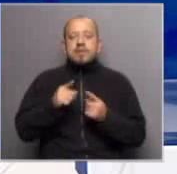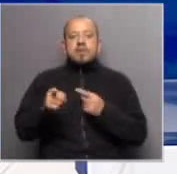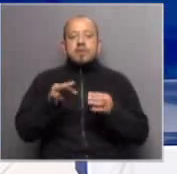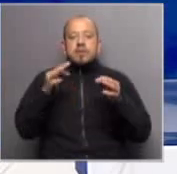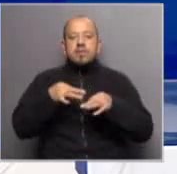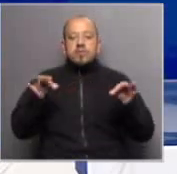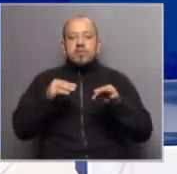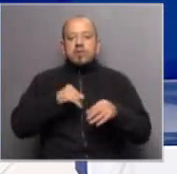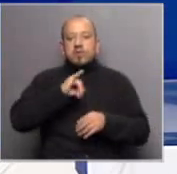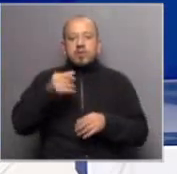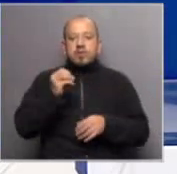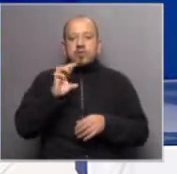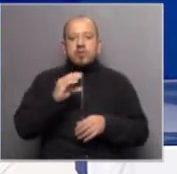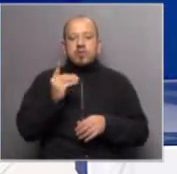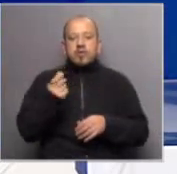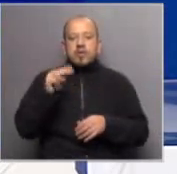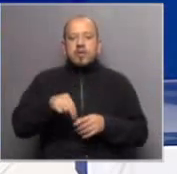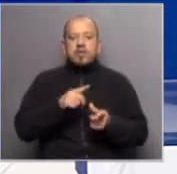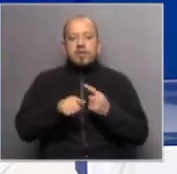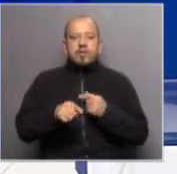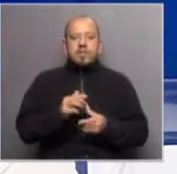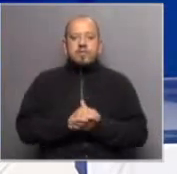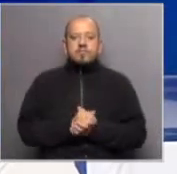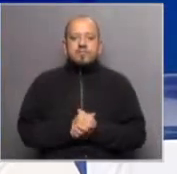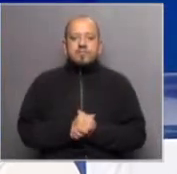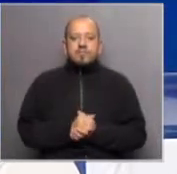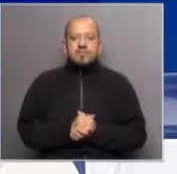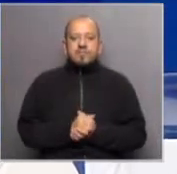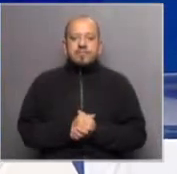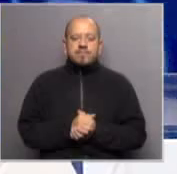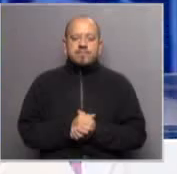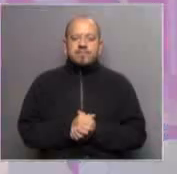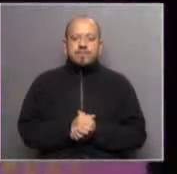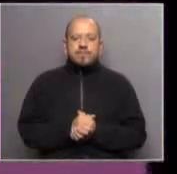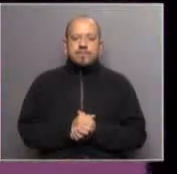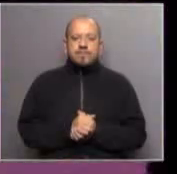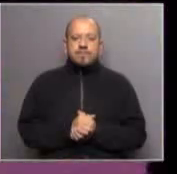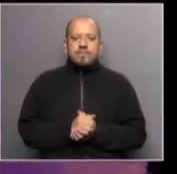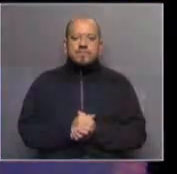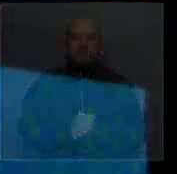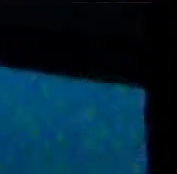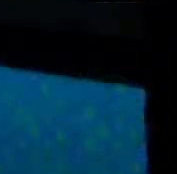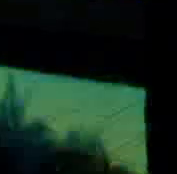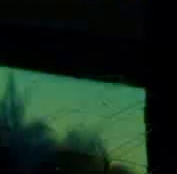canción Jordan, una gran canción y un gran hit de Ernesto Tavares. Ya venimos.